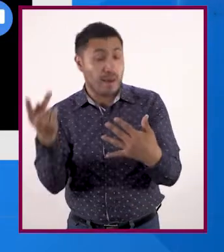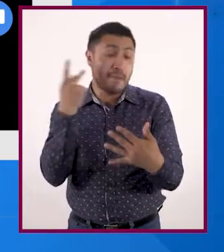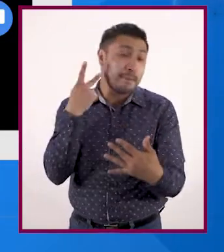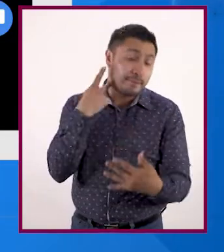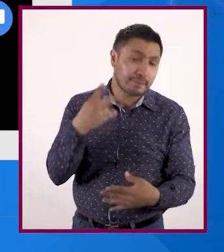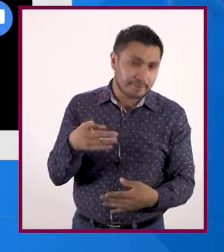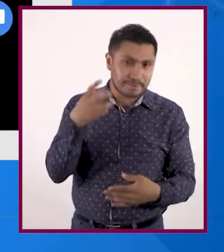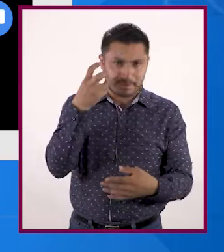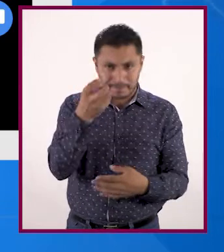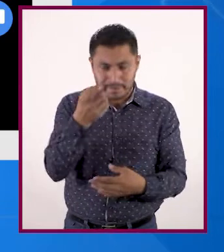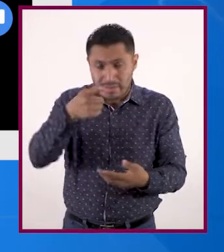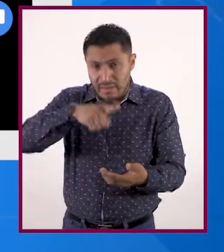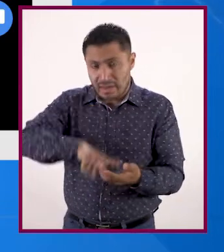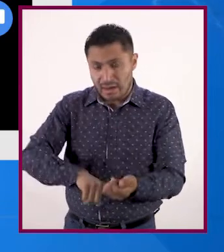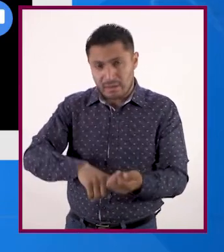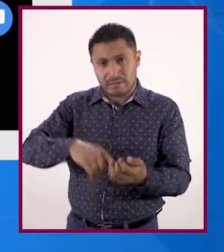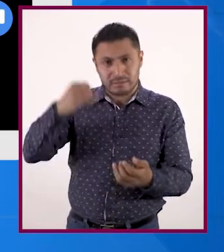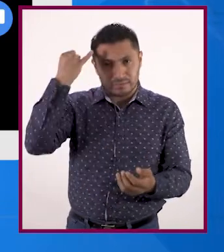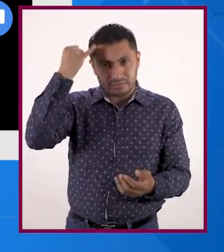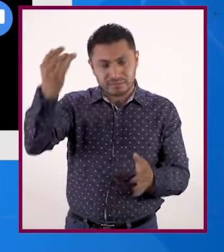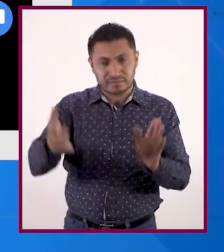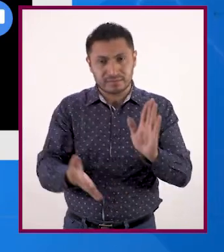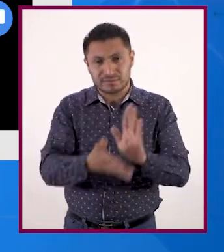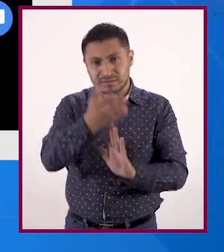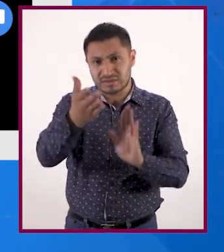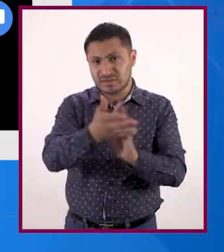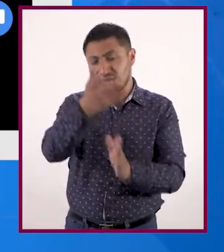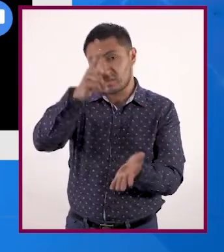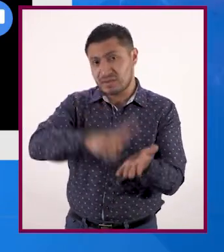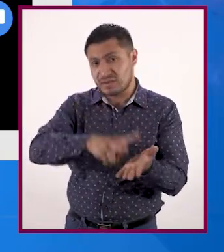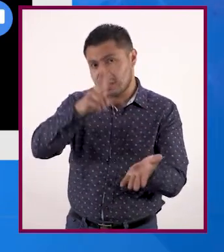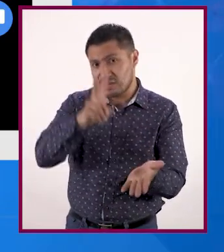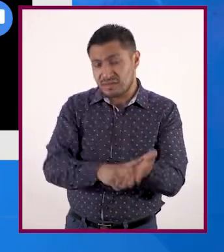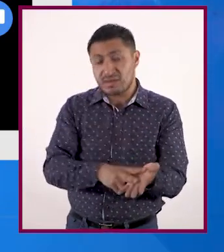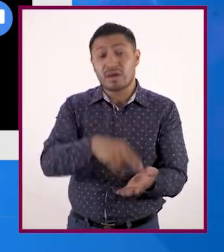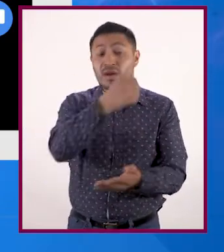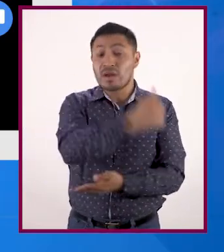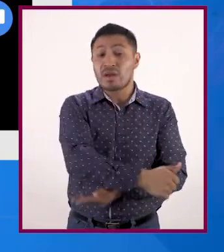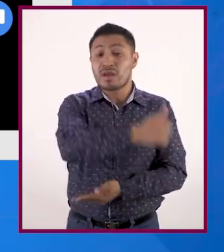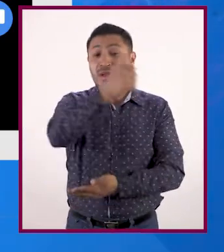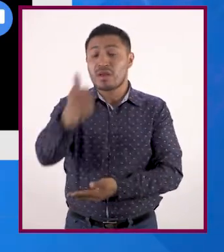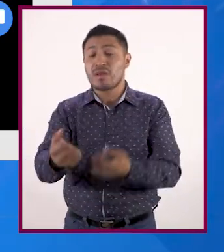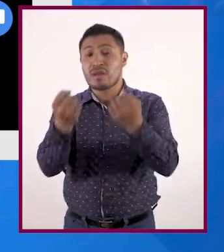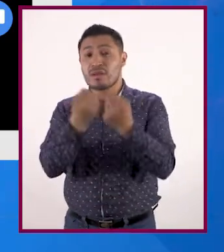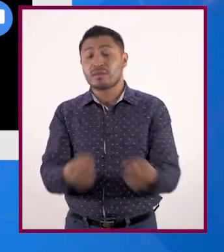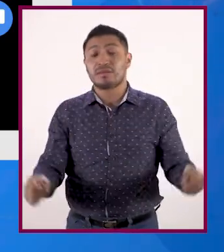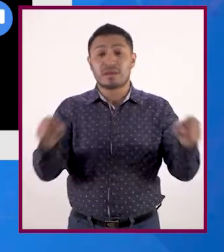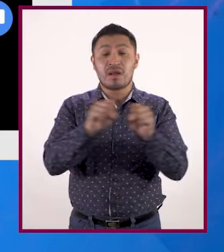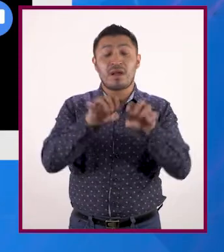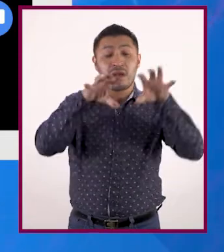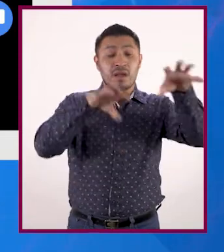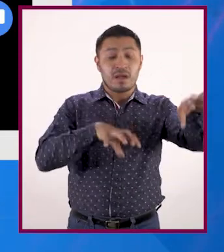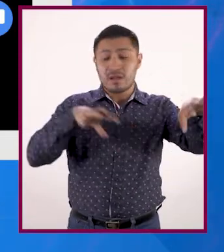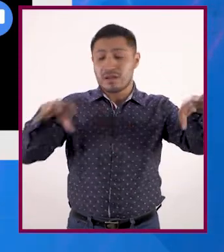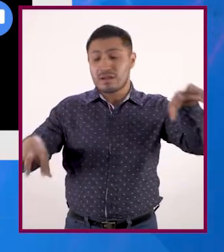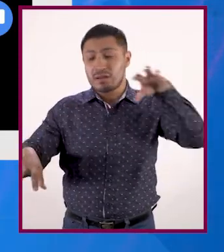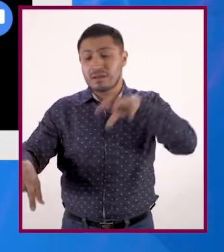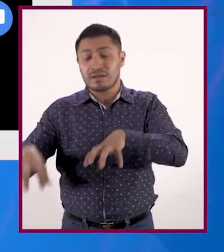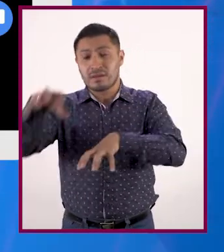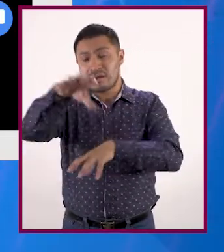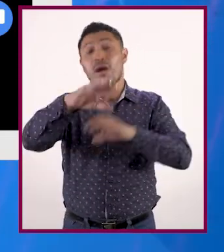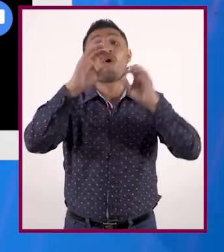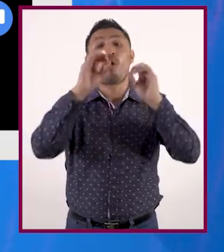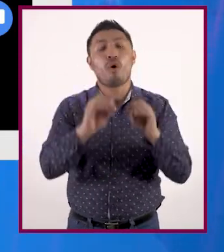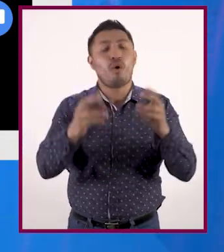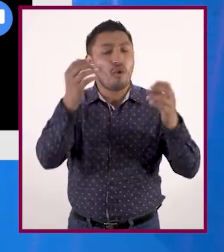producto precisamente de la construcción de valores los valores que tiene cada sociedad que tiene precisamente cada individuo